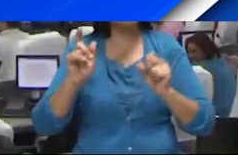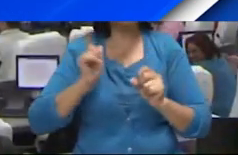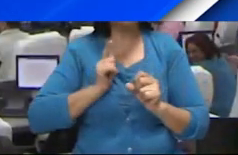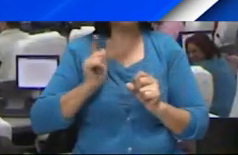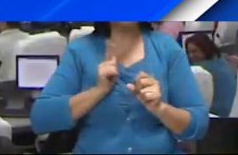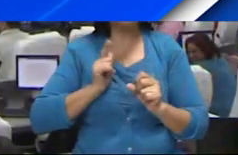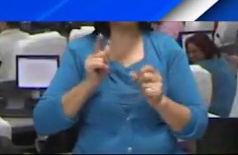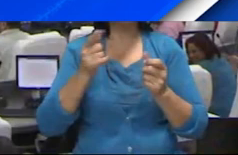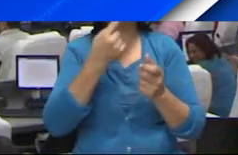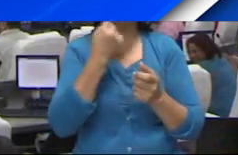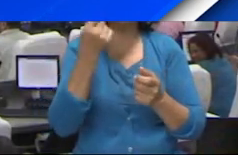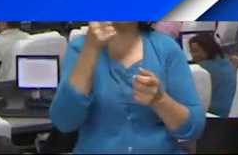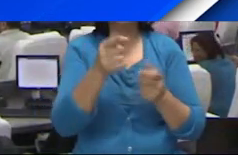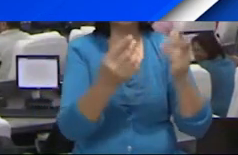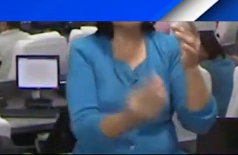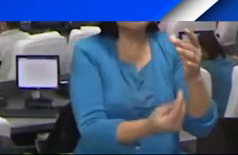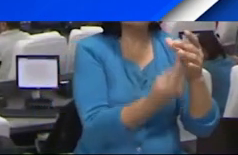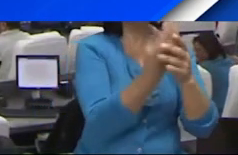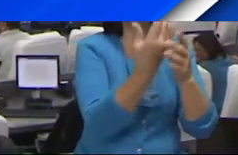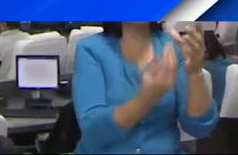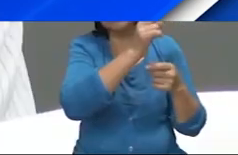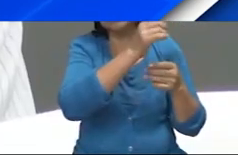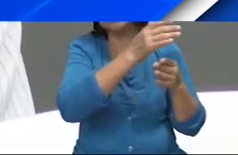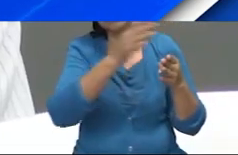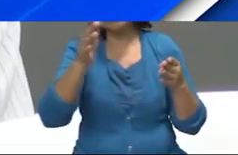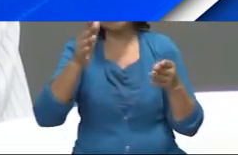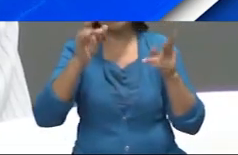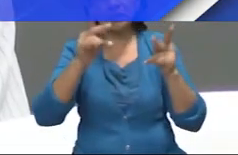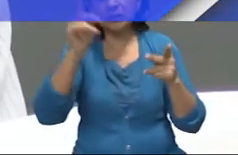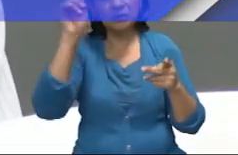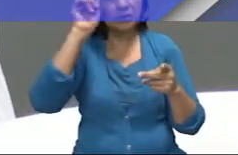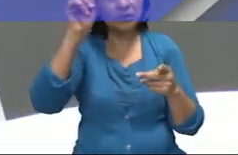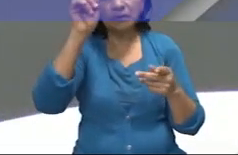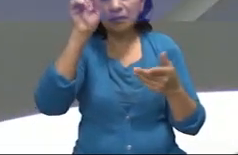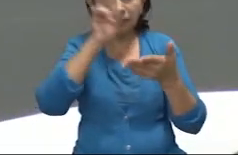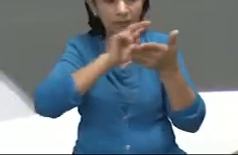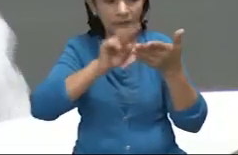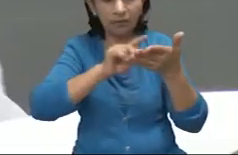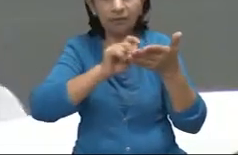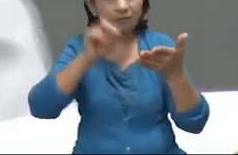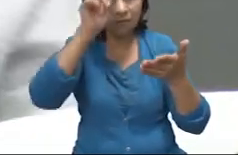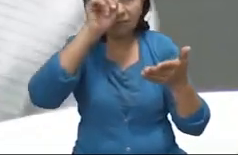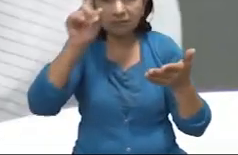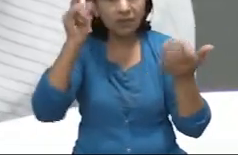está en manos de pequeños productores. Noticias 12, Darlene Téllez.